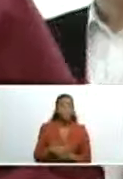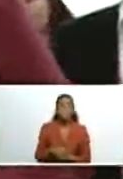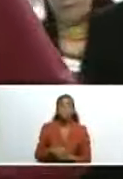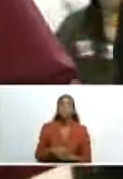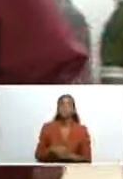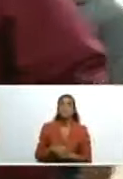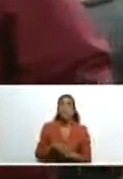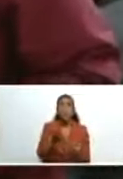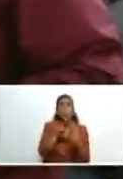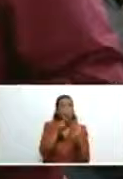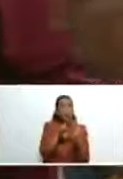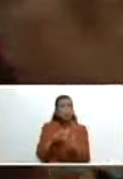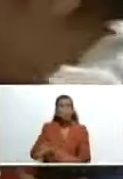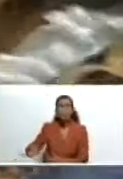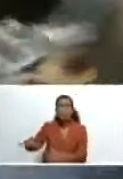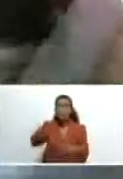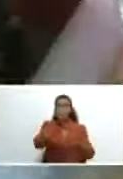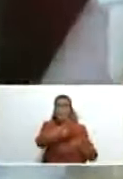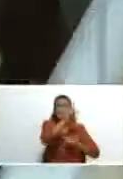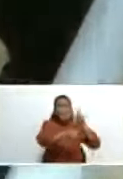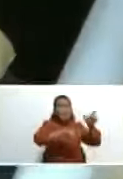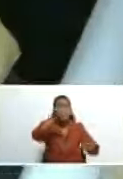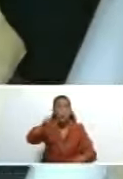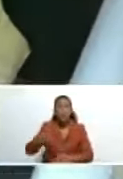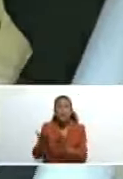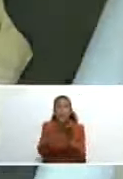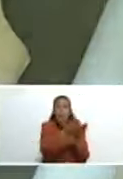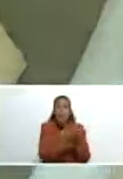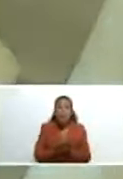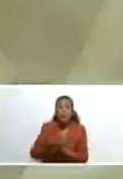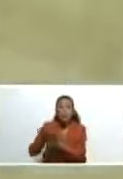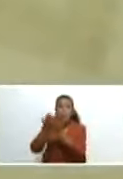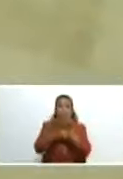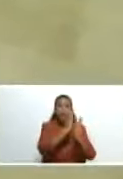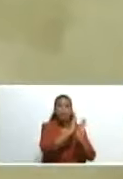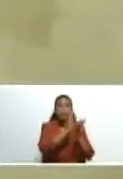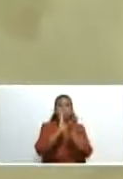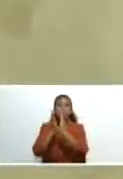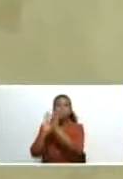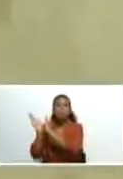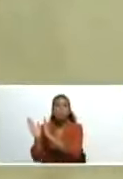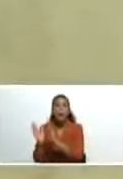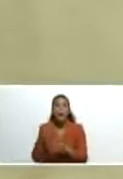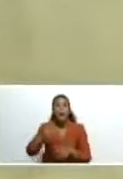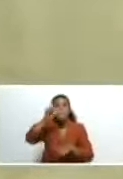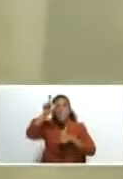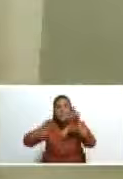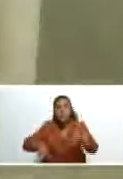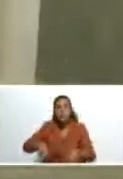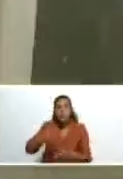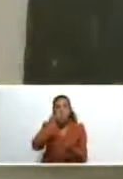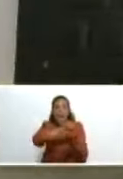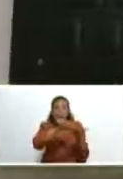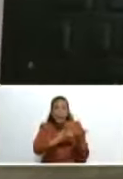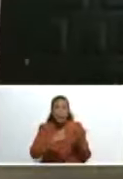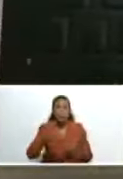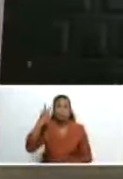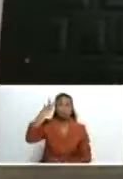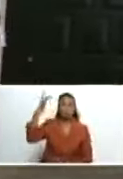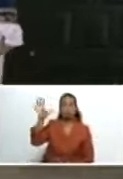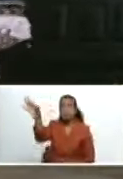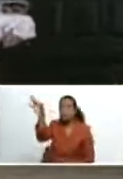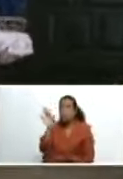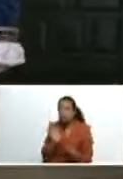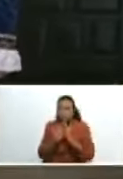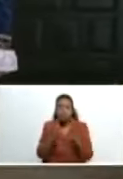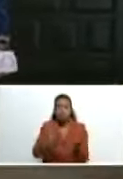bueno, conoció a todos, estudió, leyó a todos los enciclopedistas de su época. Así es, comandante.